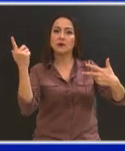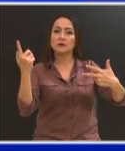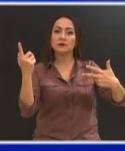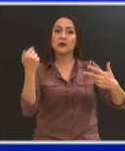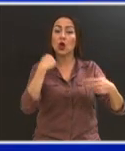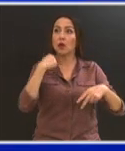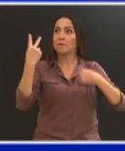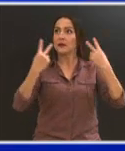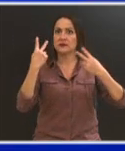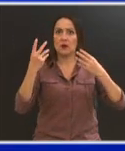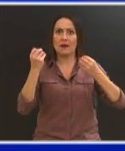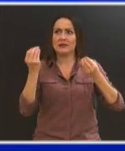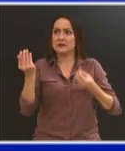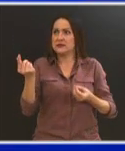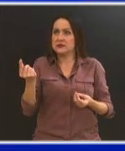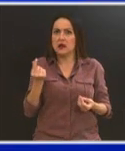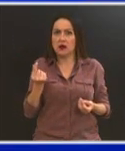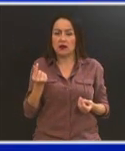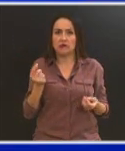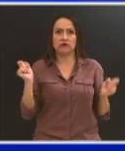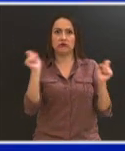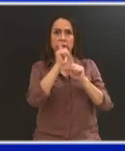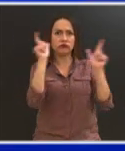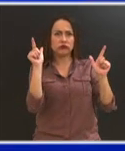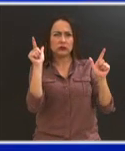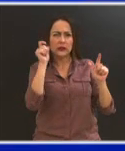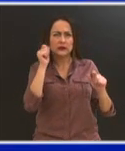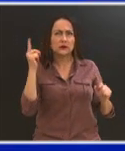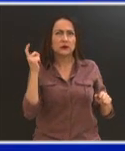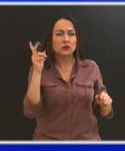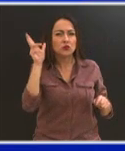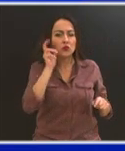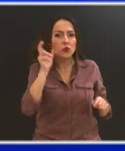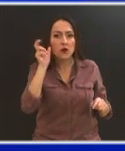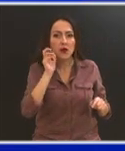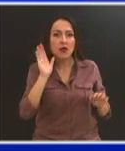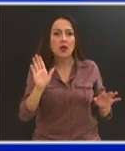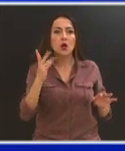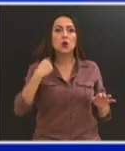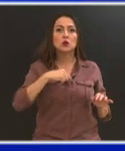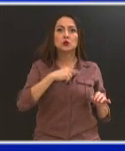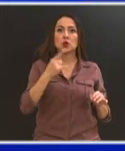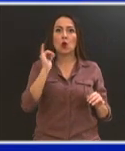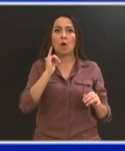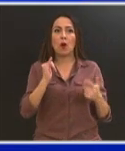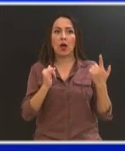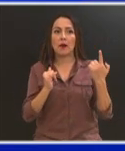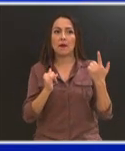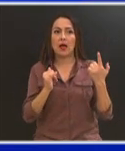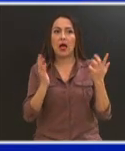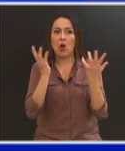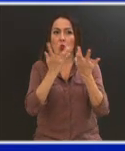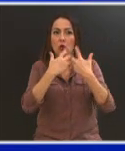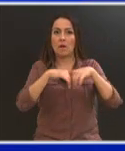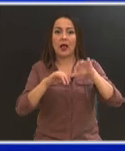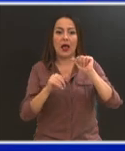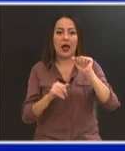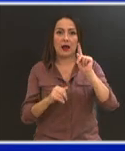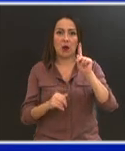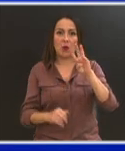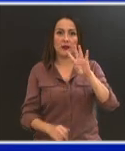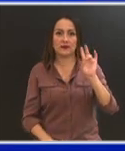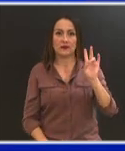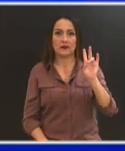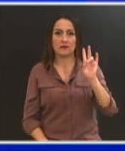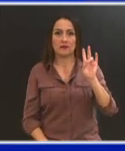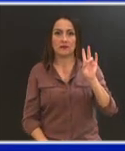los vecinos más cercanos sorprendidos de estas detonaciones y al parecer estamos hablando de un arma automática AK-47. Eso es